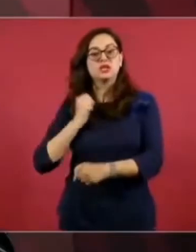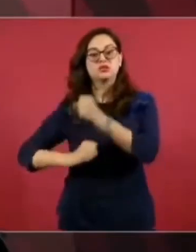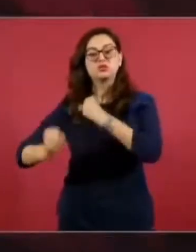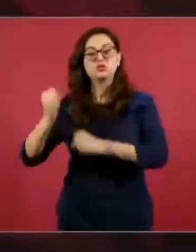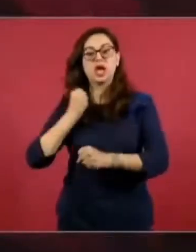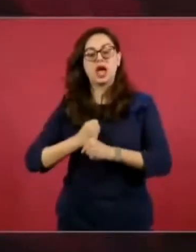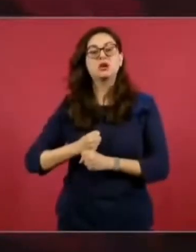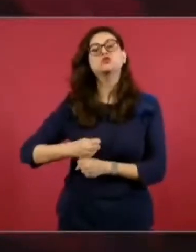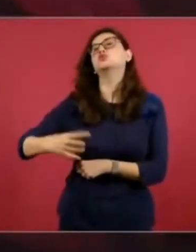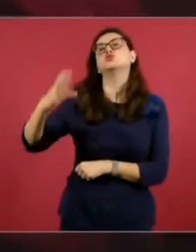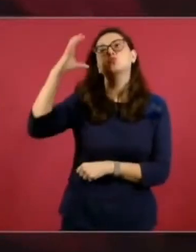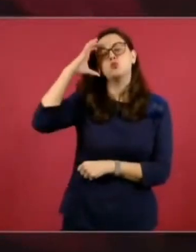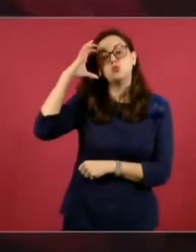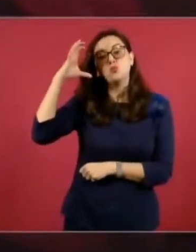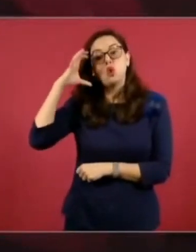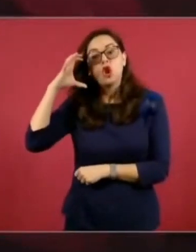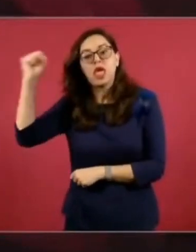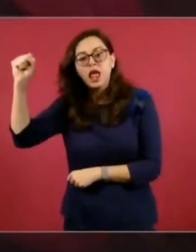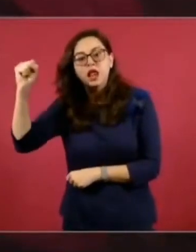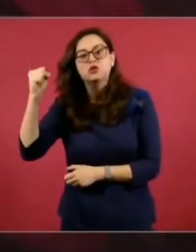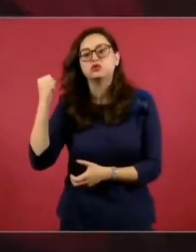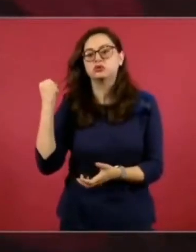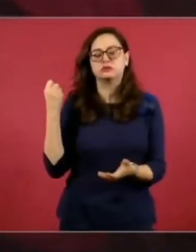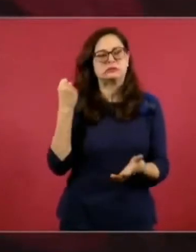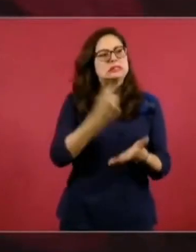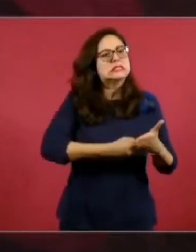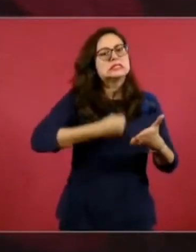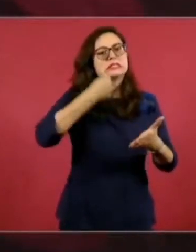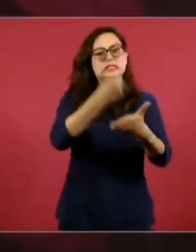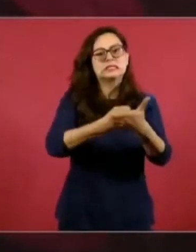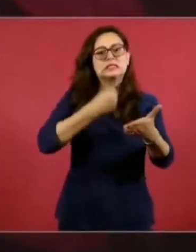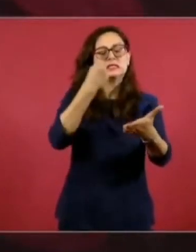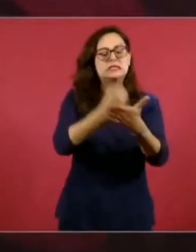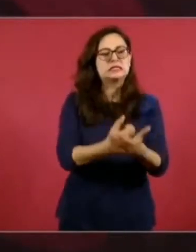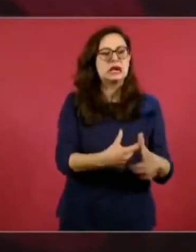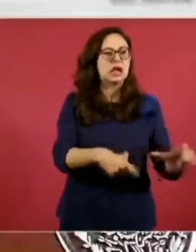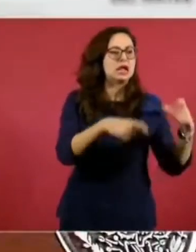se moderara la indigencia y la opulencia,